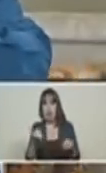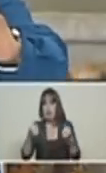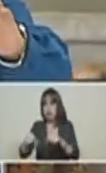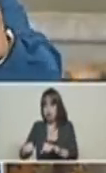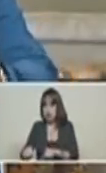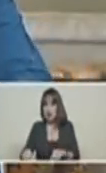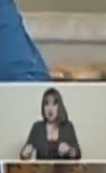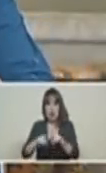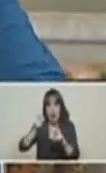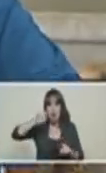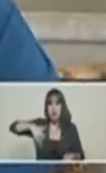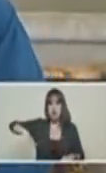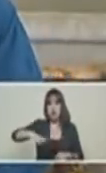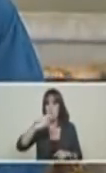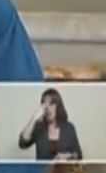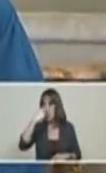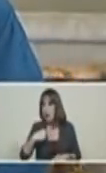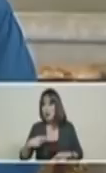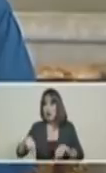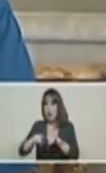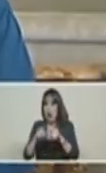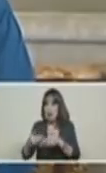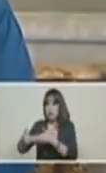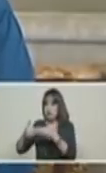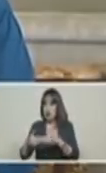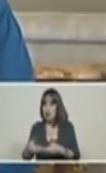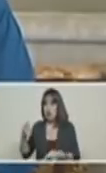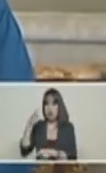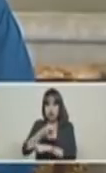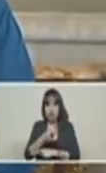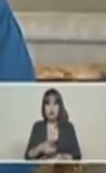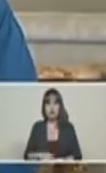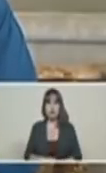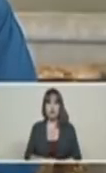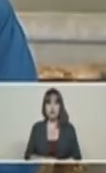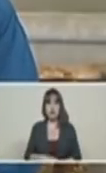es el neoliberalismo, ese es el capitalismo. Compatriotas que me escuchan, sobre todo